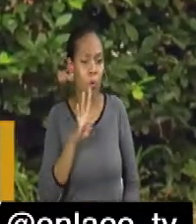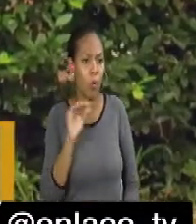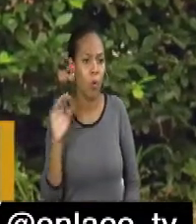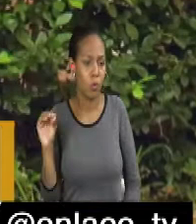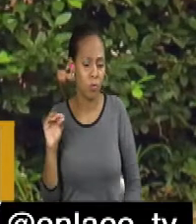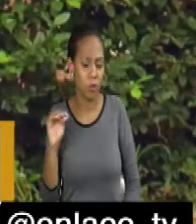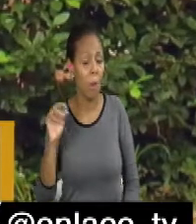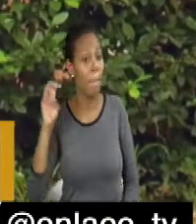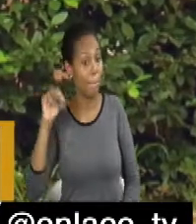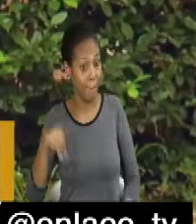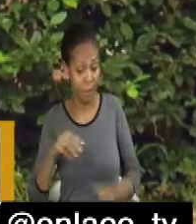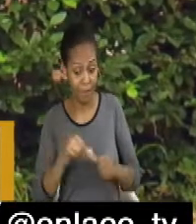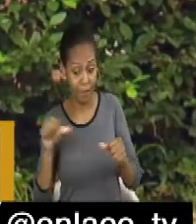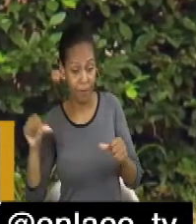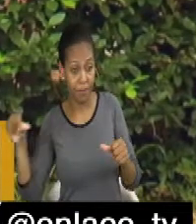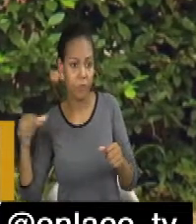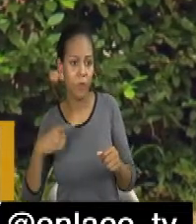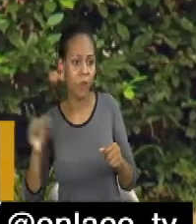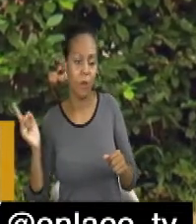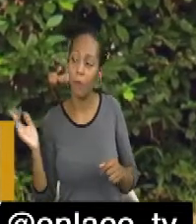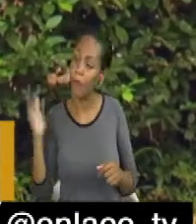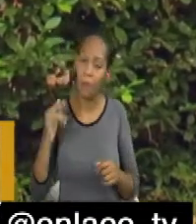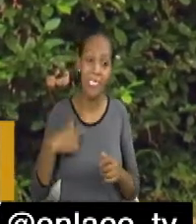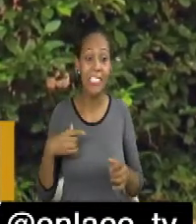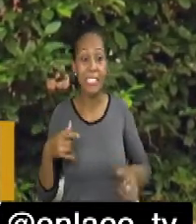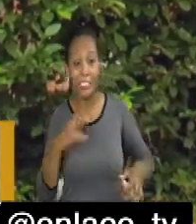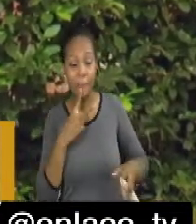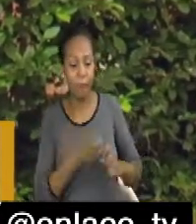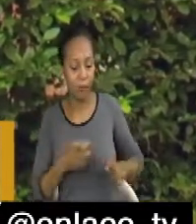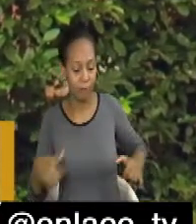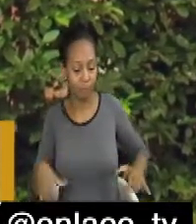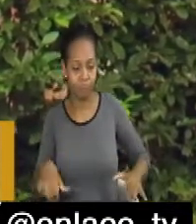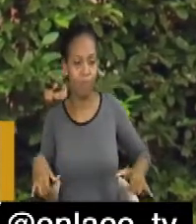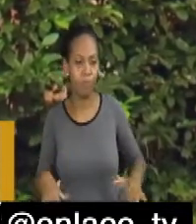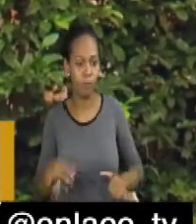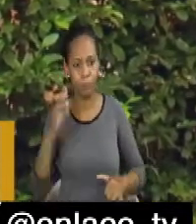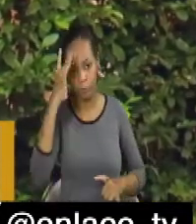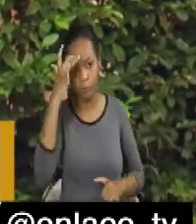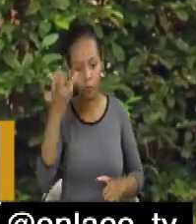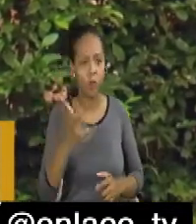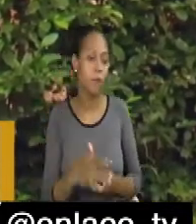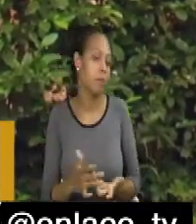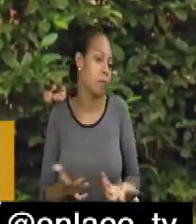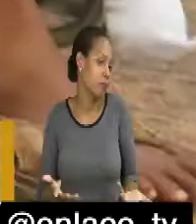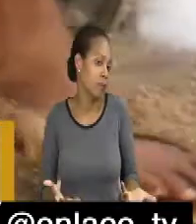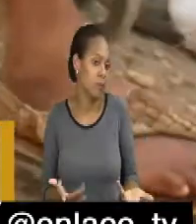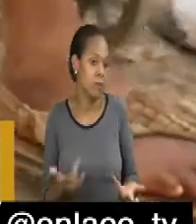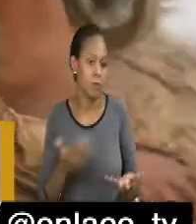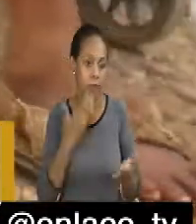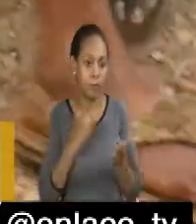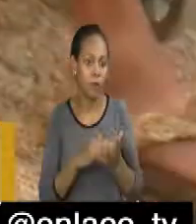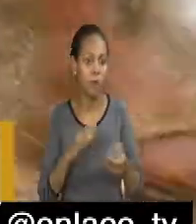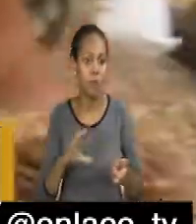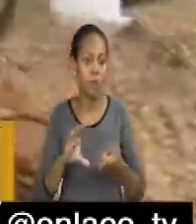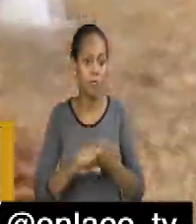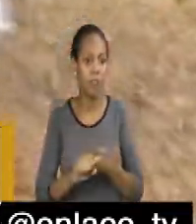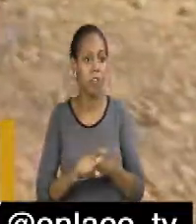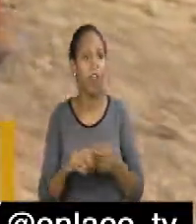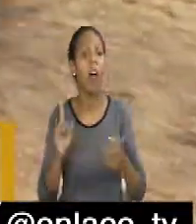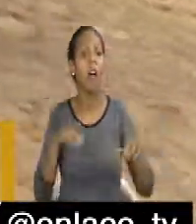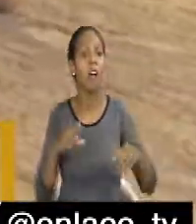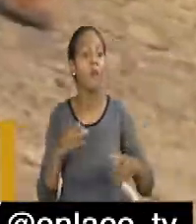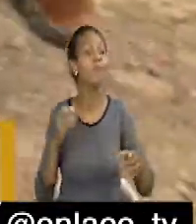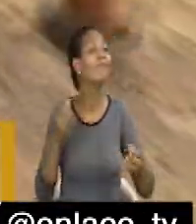de aquí para afuera cuando me queda mal, porque directamente la cita, o sea, hasta pierdo cita cuando